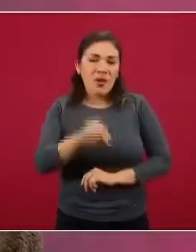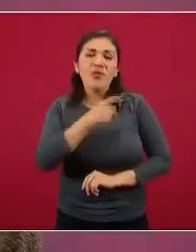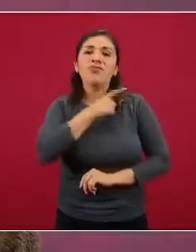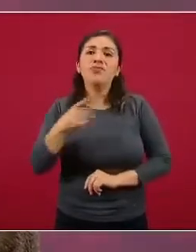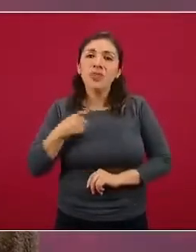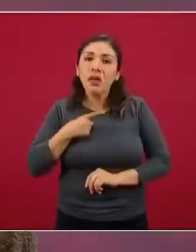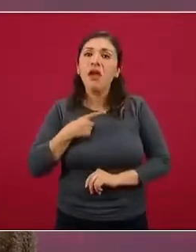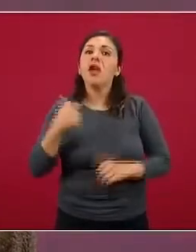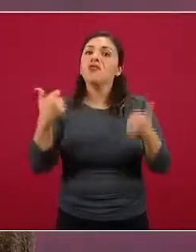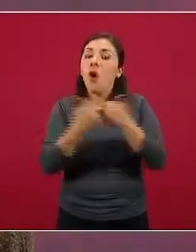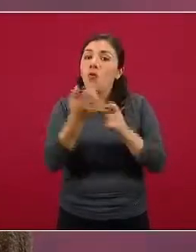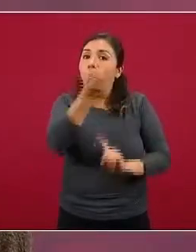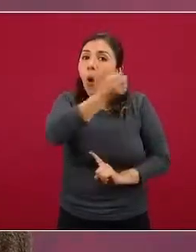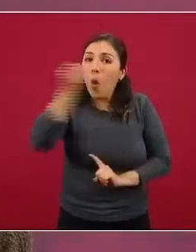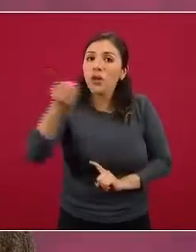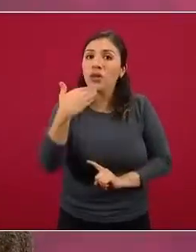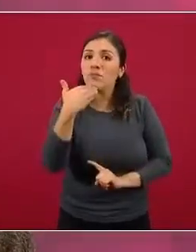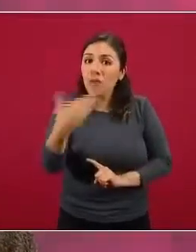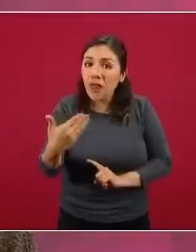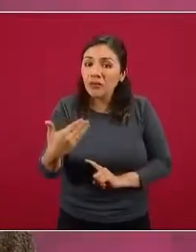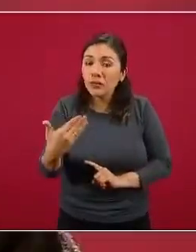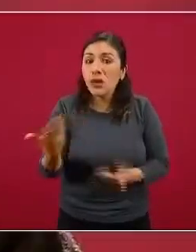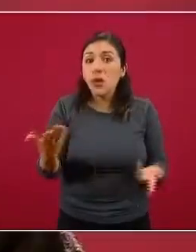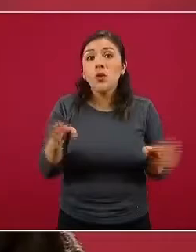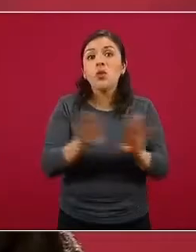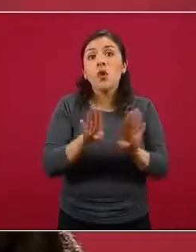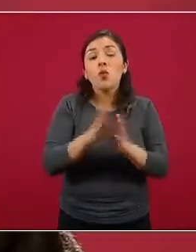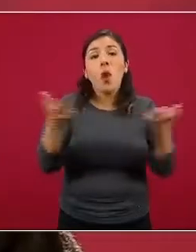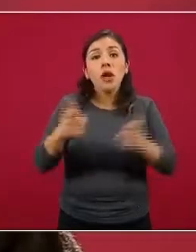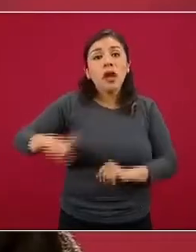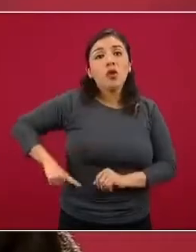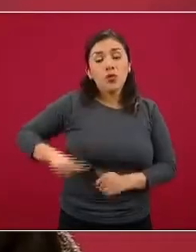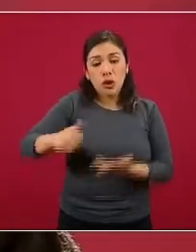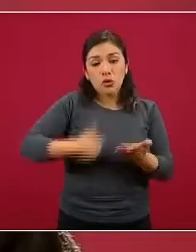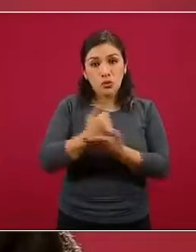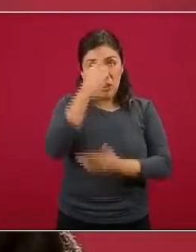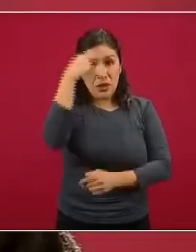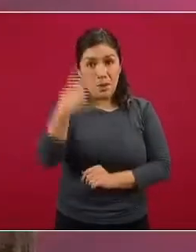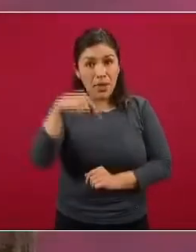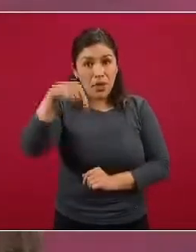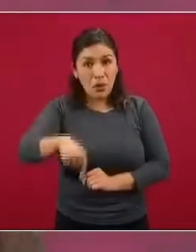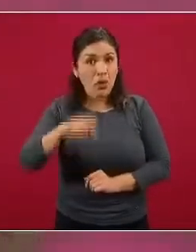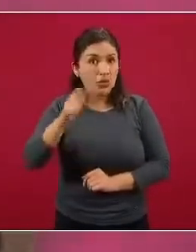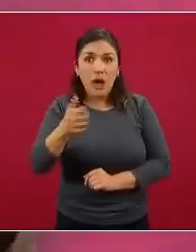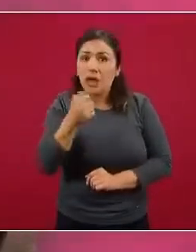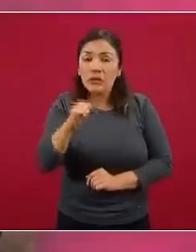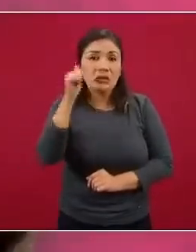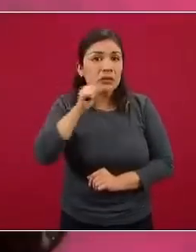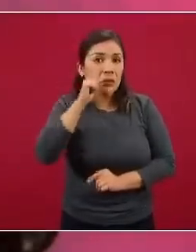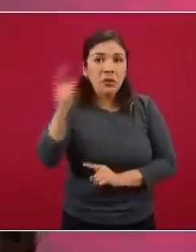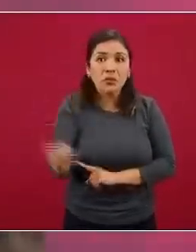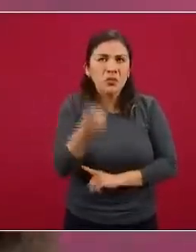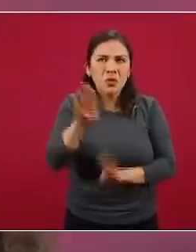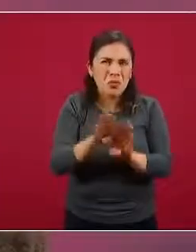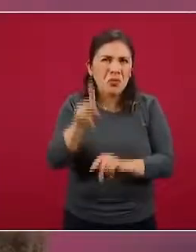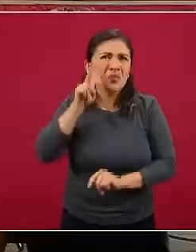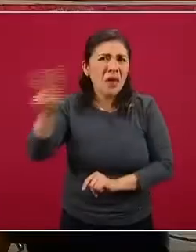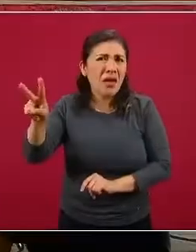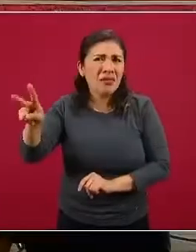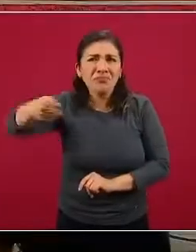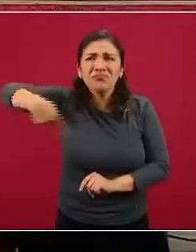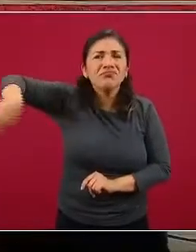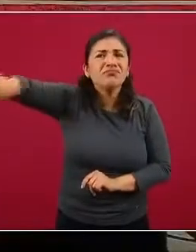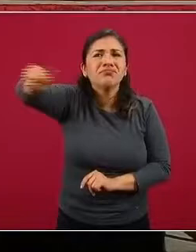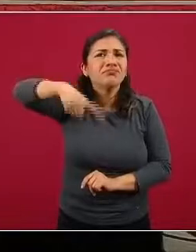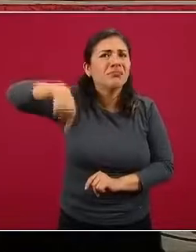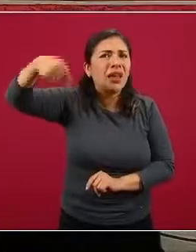manera regulada, como lo ha hecho el Gobierno de la Ciudad de México en todo el momento, como ocurre aquí, lo acabamos de ver